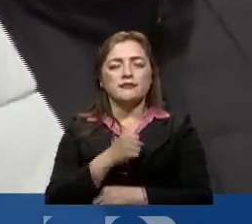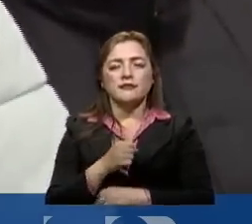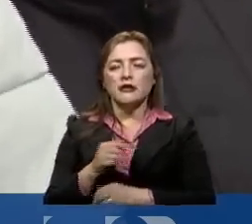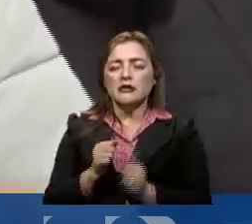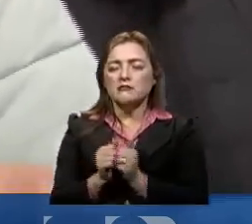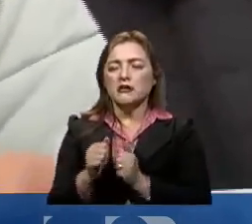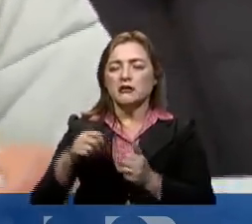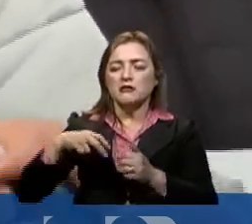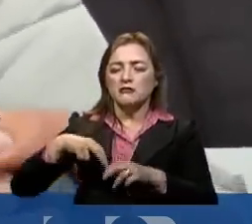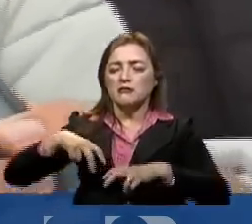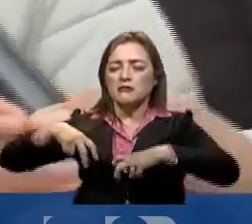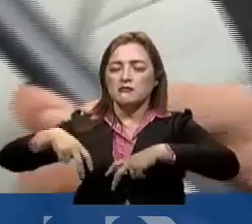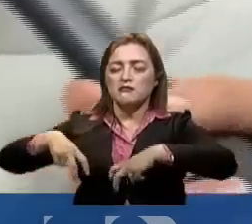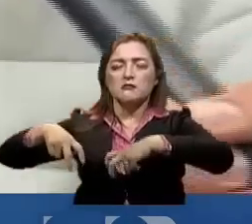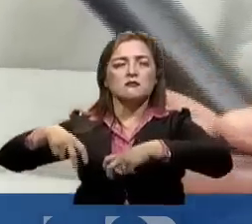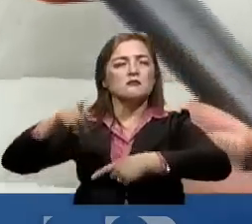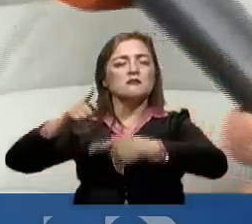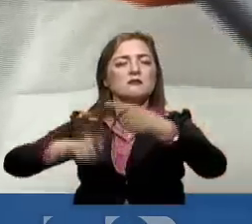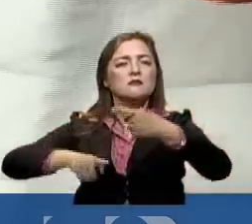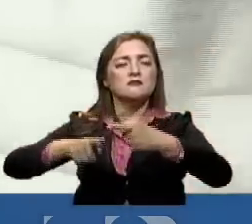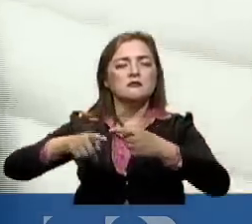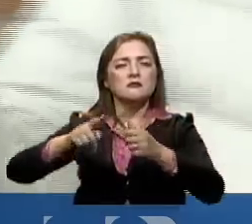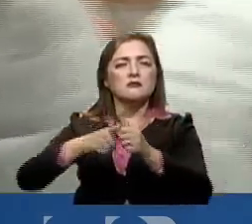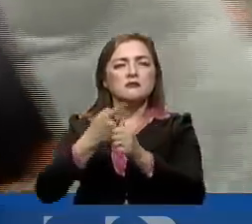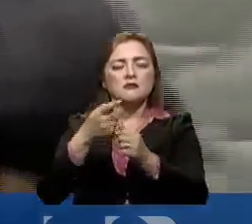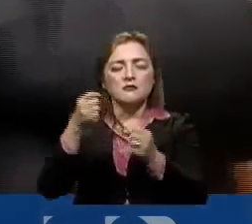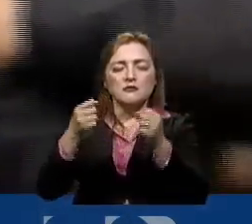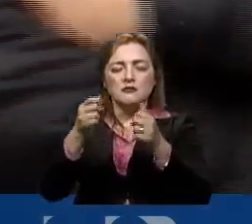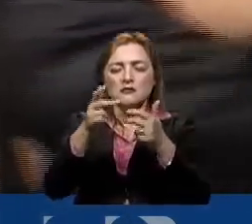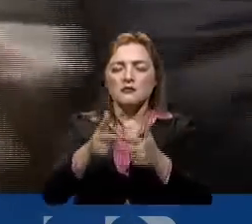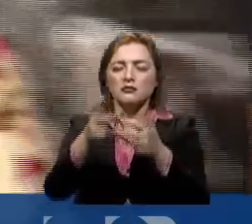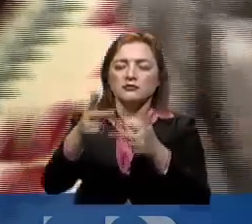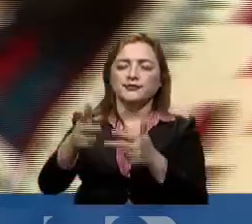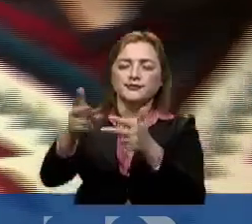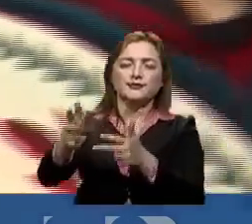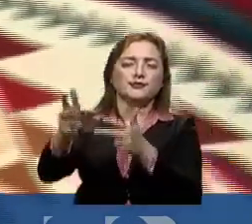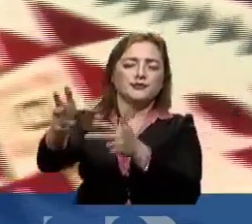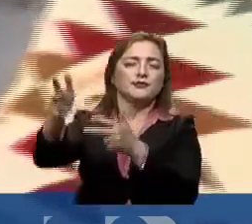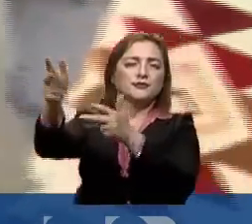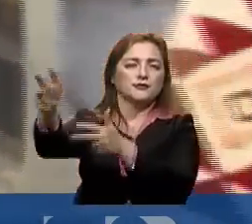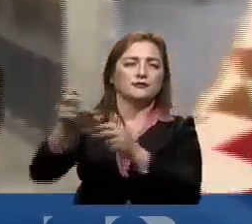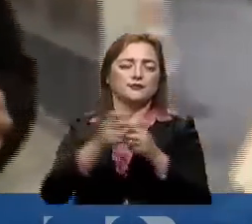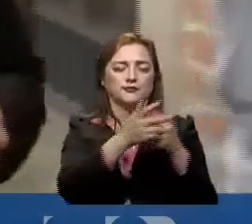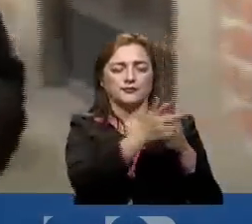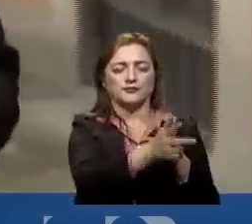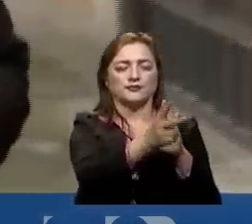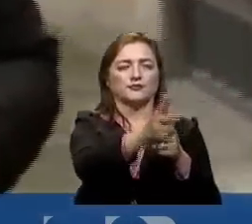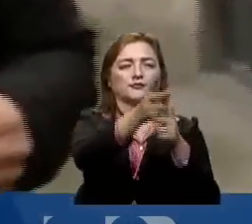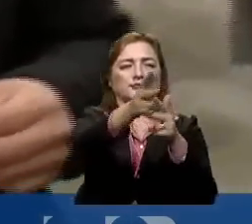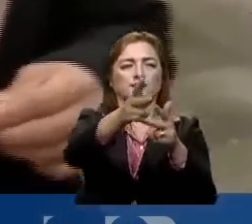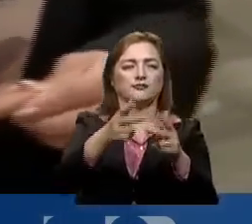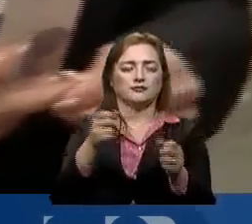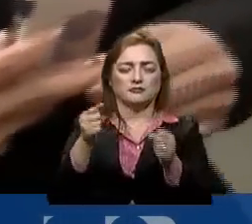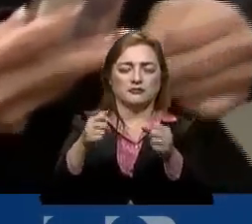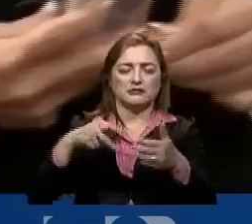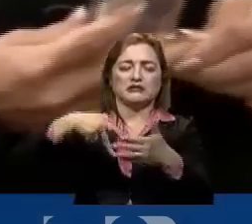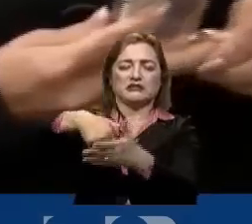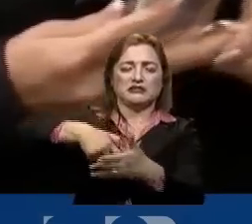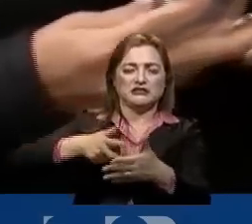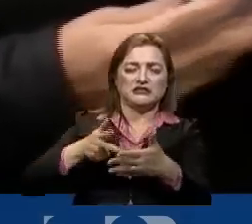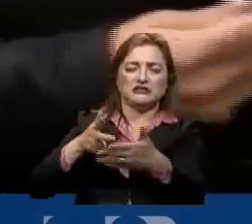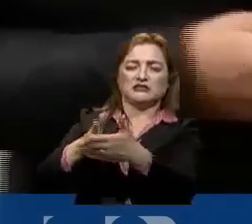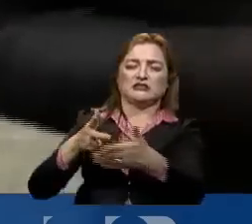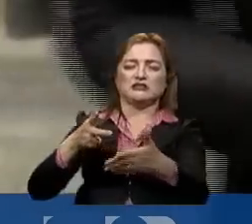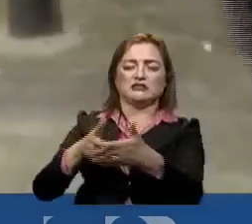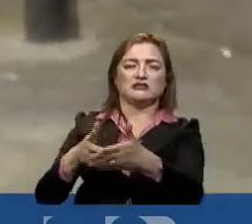qué? Primero, el obstáculo de lo que se parquean los vehículos de lado y lado y no dejan transitar a